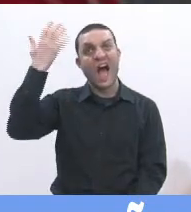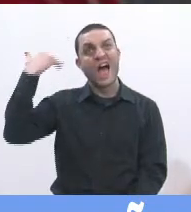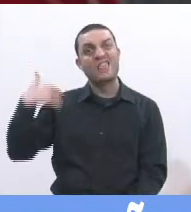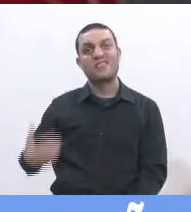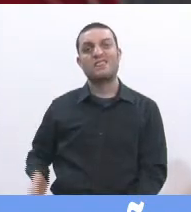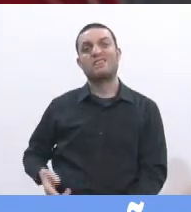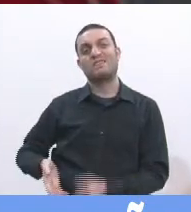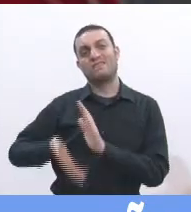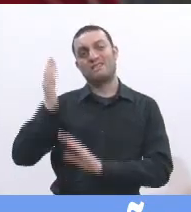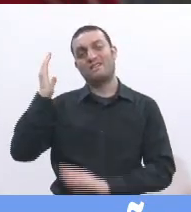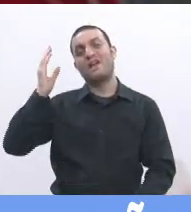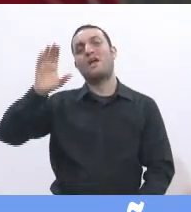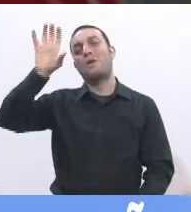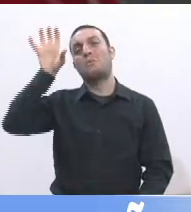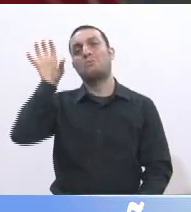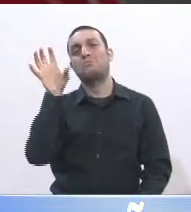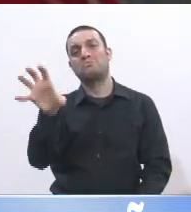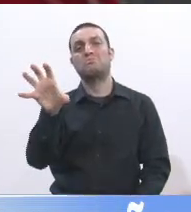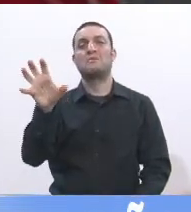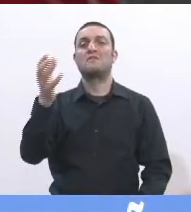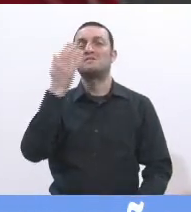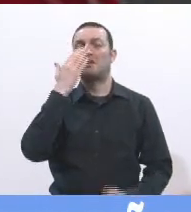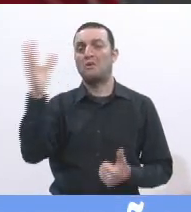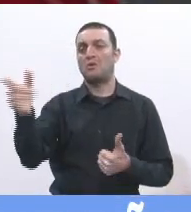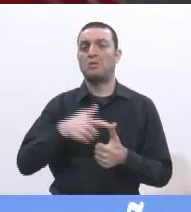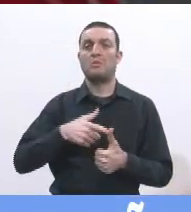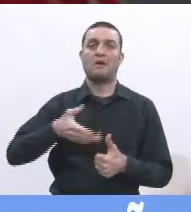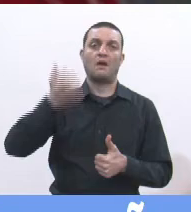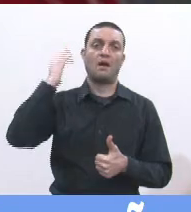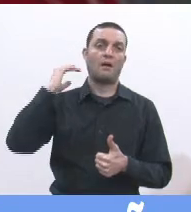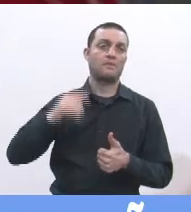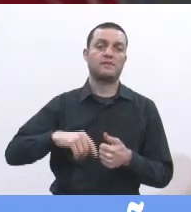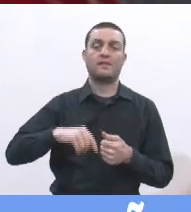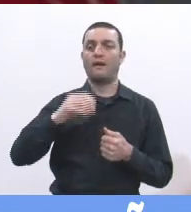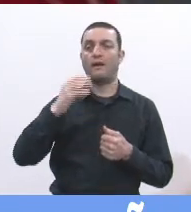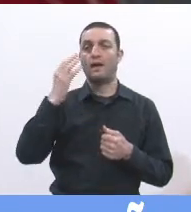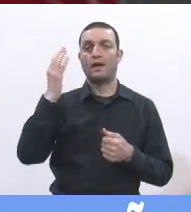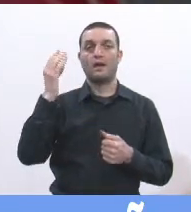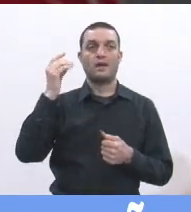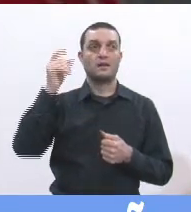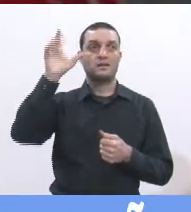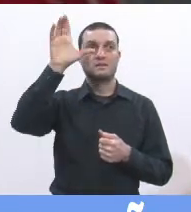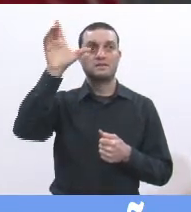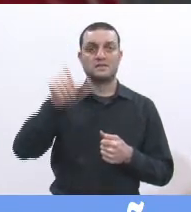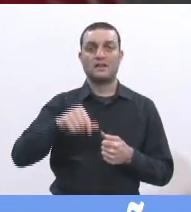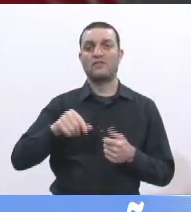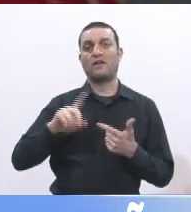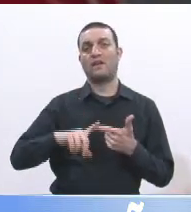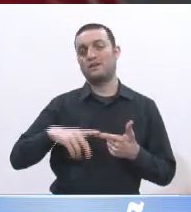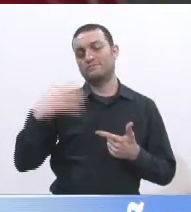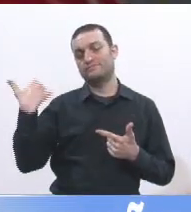de Córdoba, de San Luis. Y casualmente, cuando el gobierno anterior, al poco tiempo de llegar,